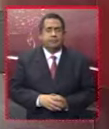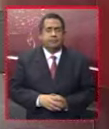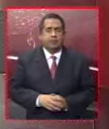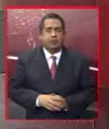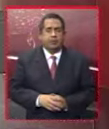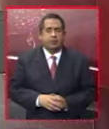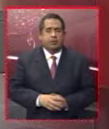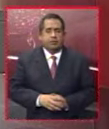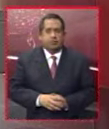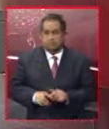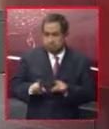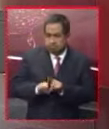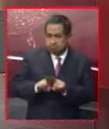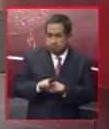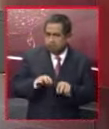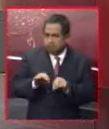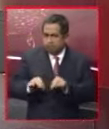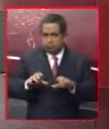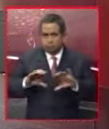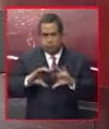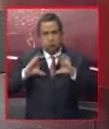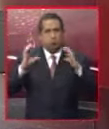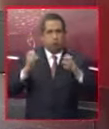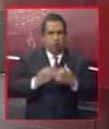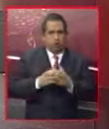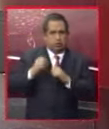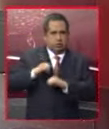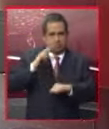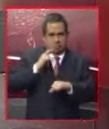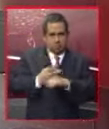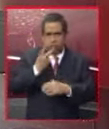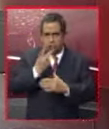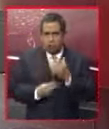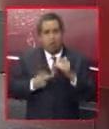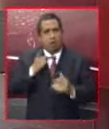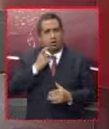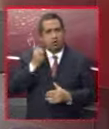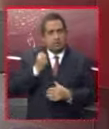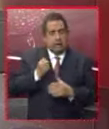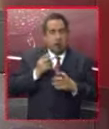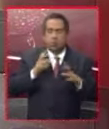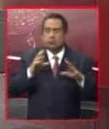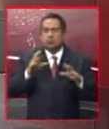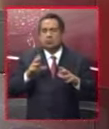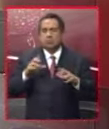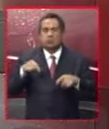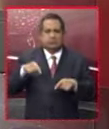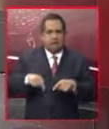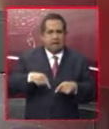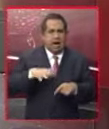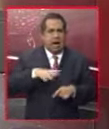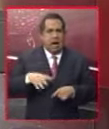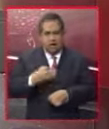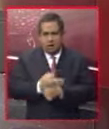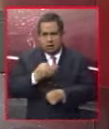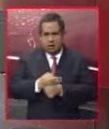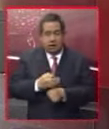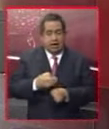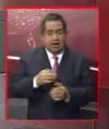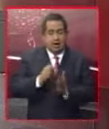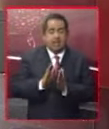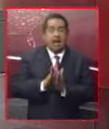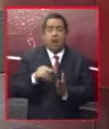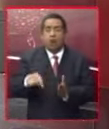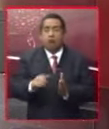Ya a la par de los trabajos de Congreso General aquí en el Palacio Legislativo de San Lázaro, donde tenemos en estos días el ejemplar